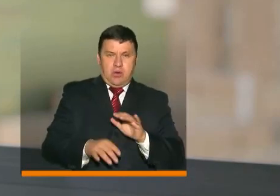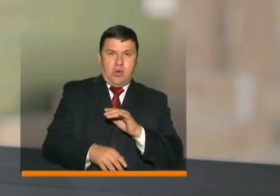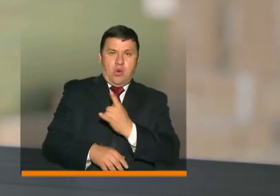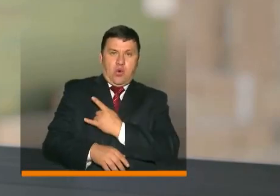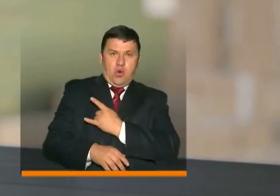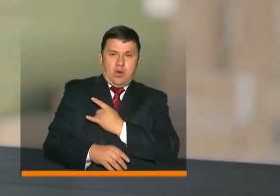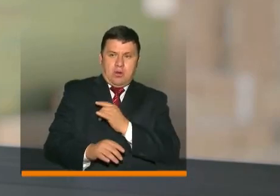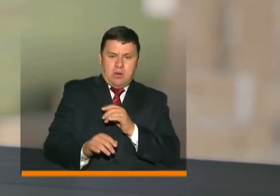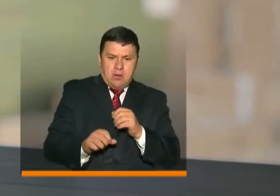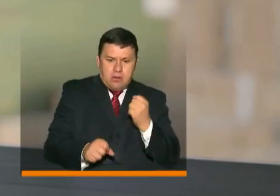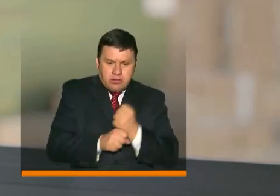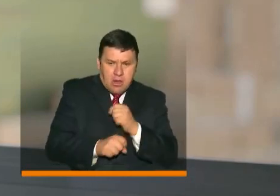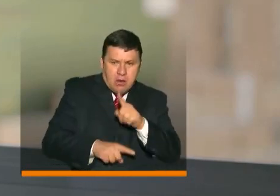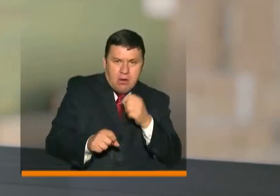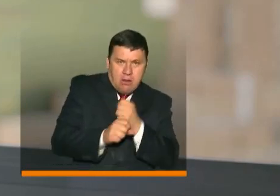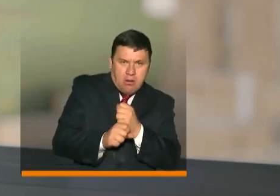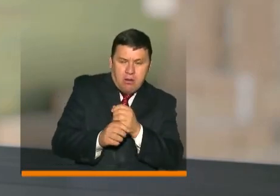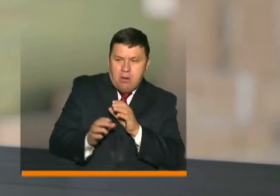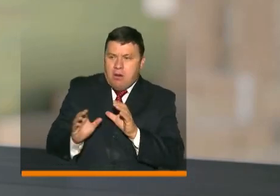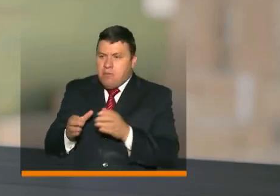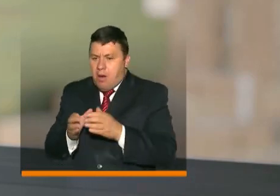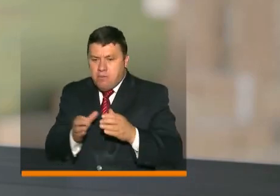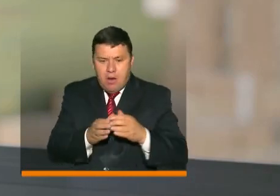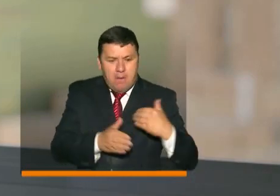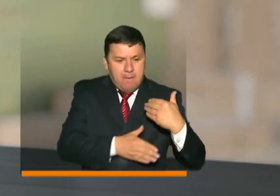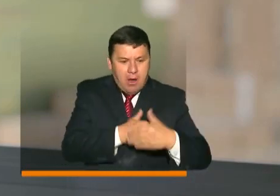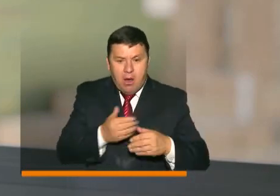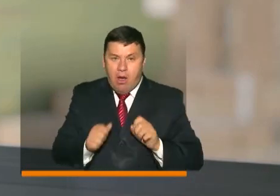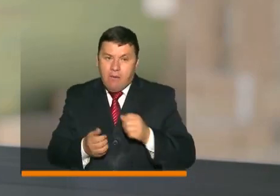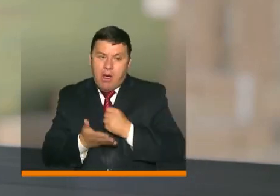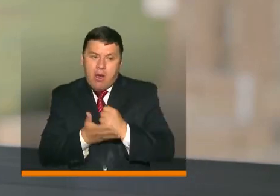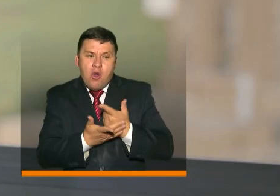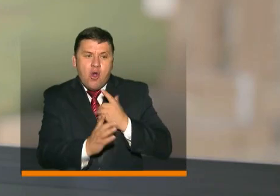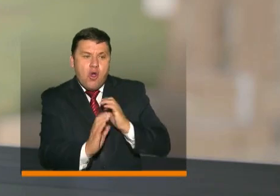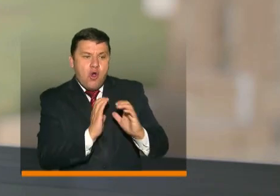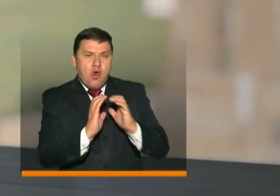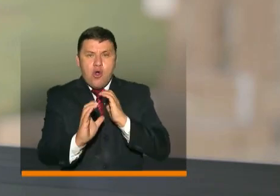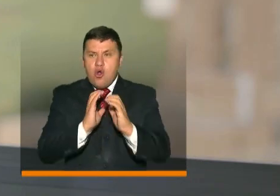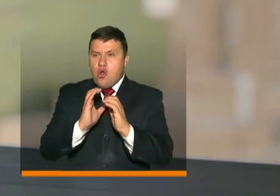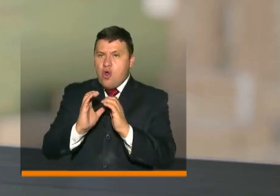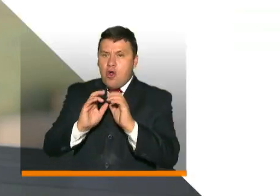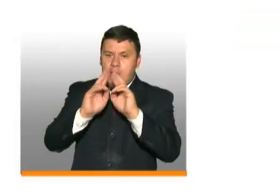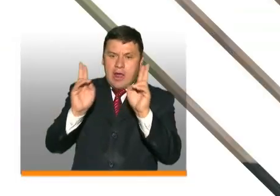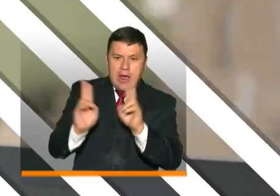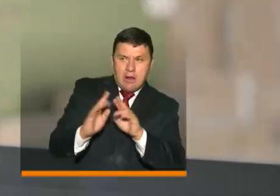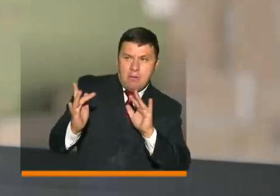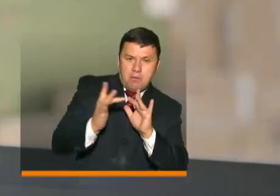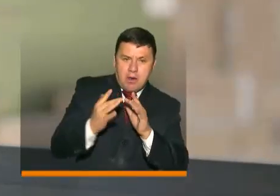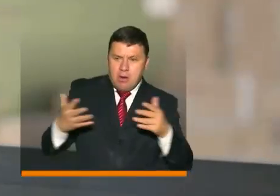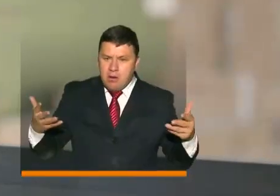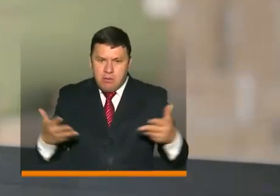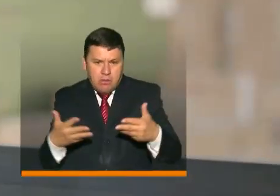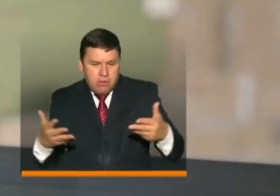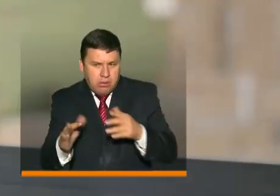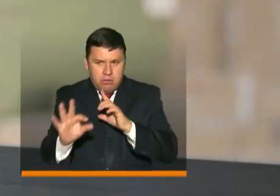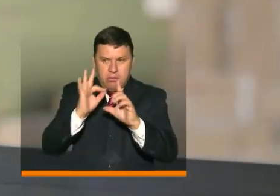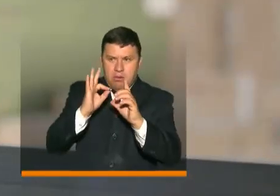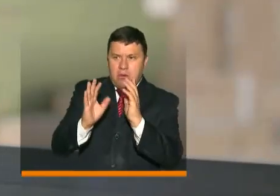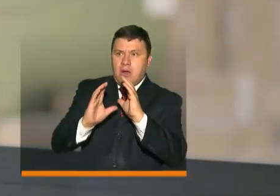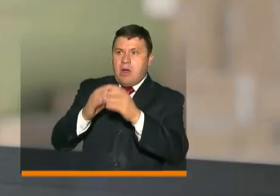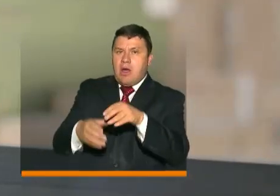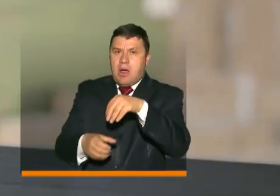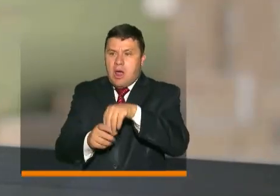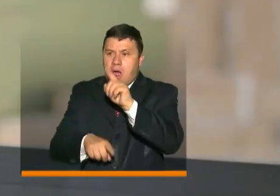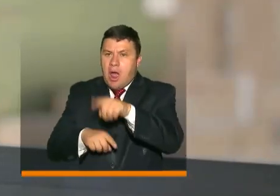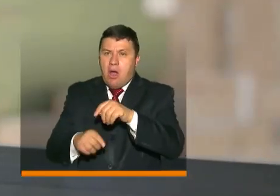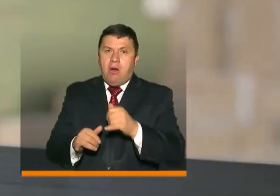universidad y a algunos les ayudamos con los procesos de comunicaciones y conectividad. El apoyo de las